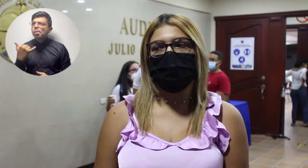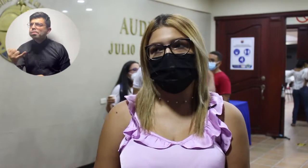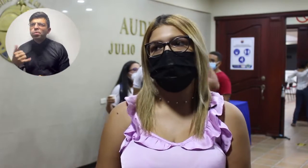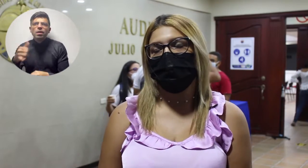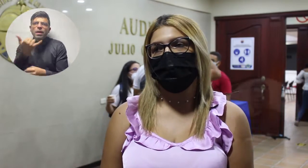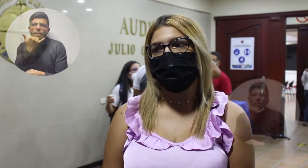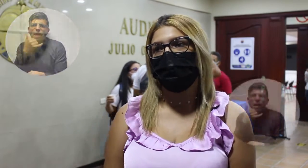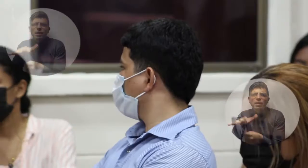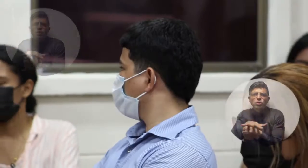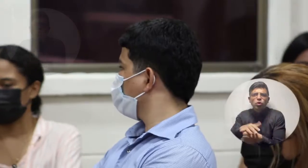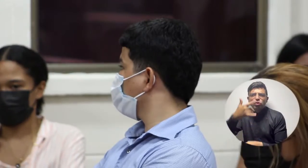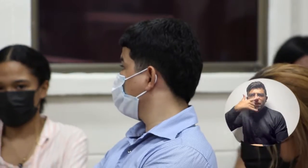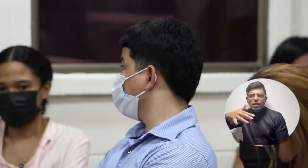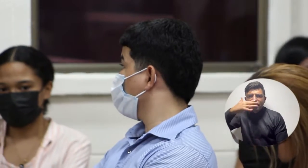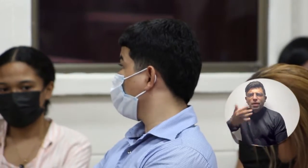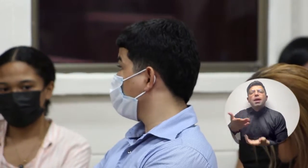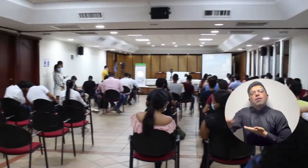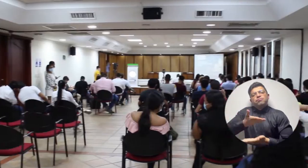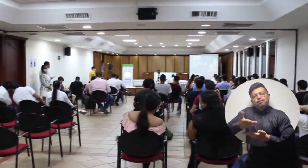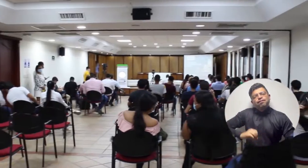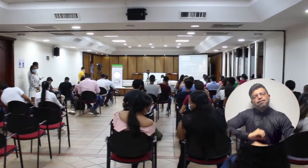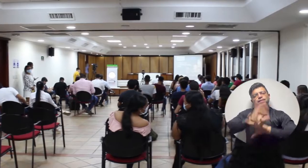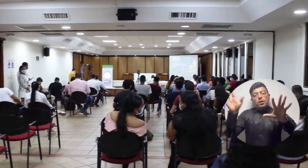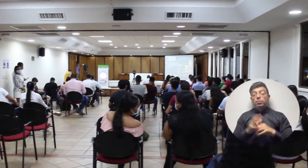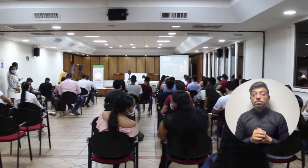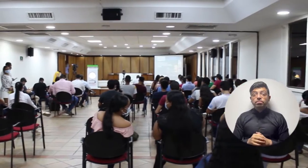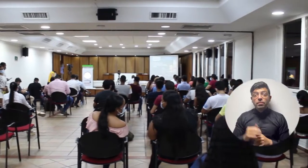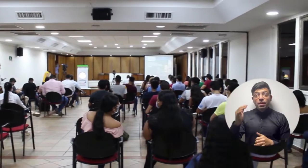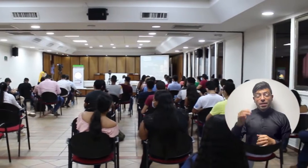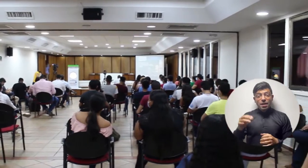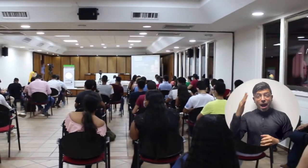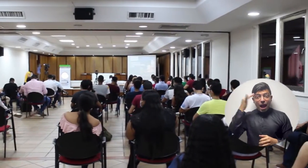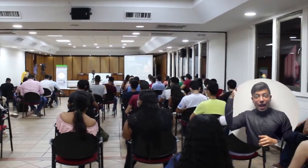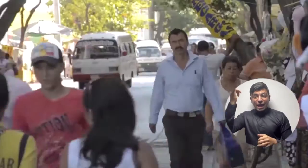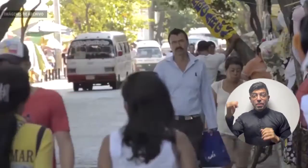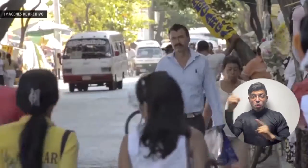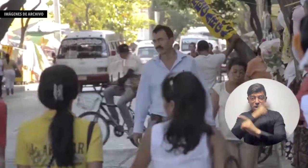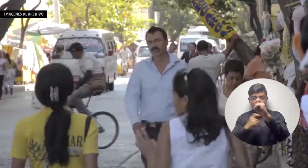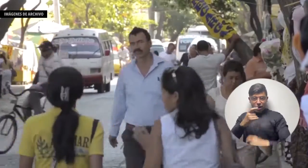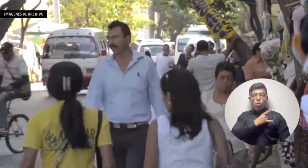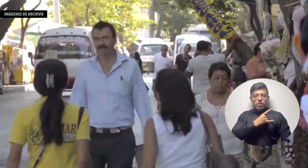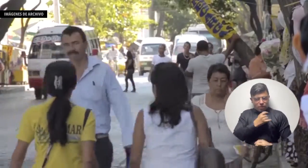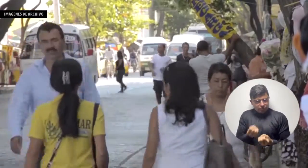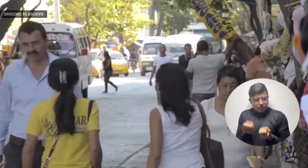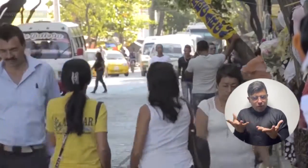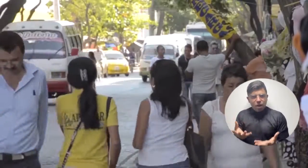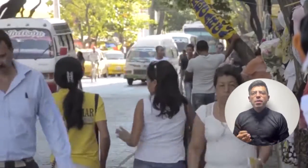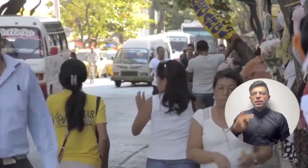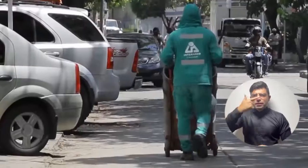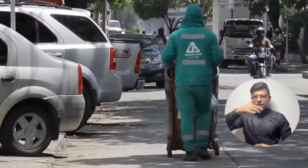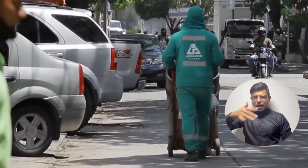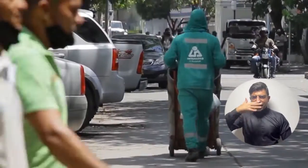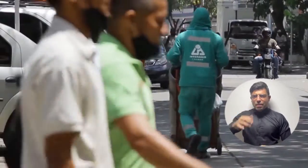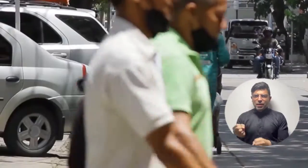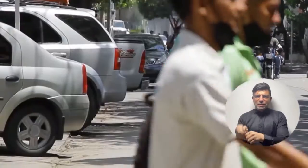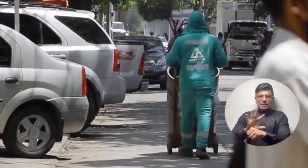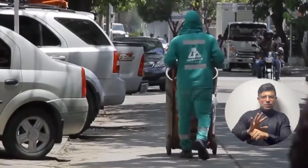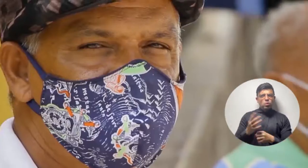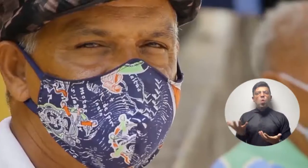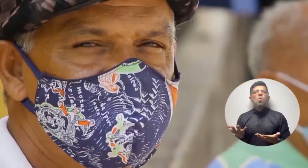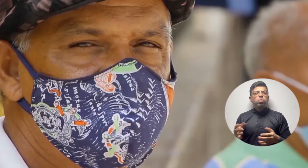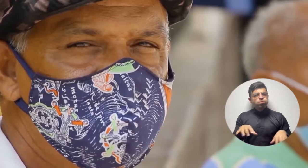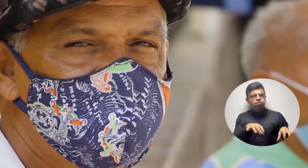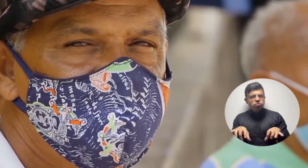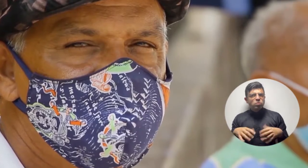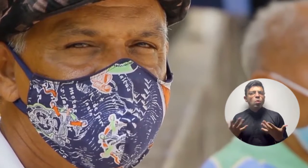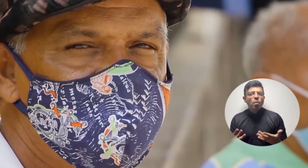Santa Marta en este momento. El análisis académico propiciado por la Alma Mater se centró en el comportamiento de Santa Marta frente a la pandemia y la calidad de